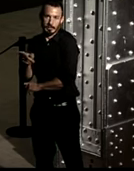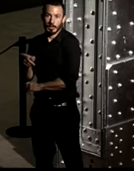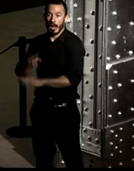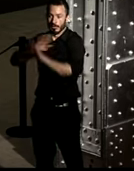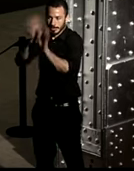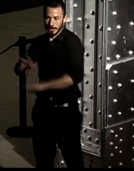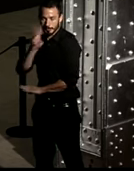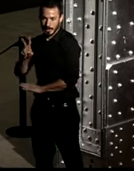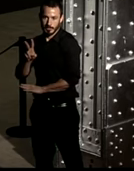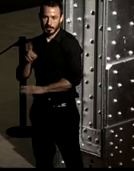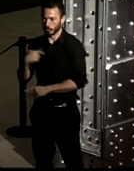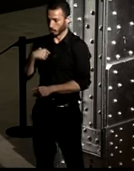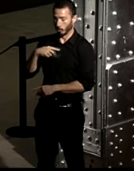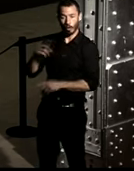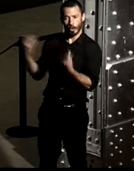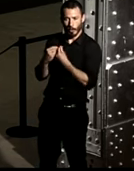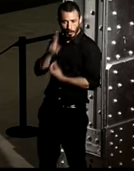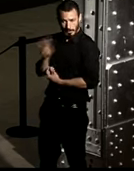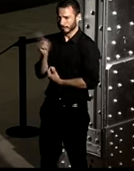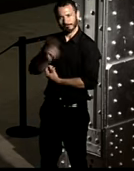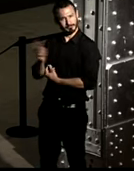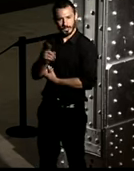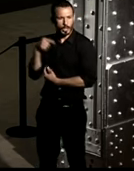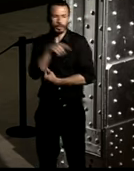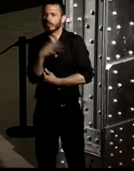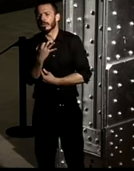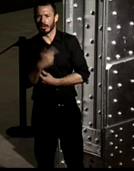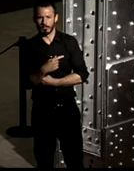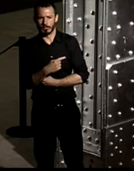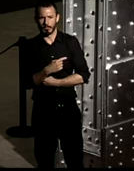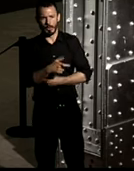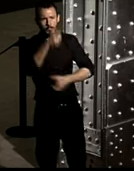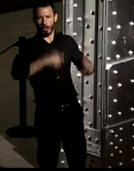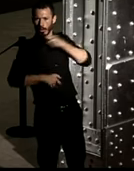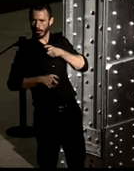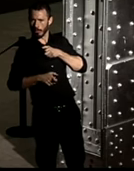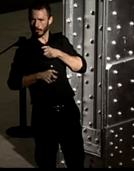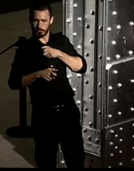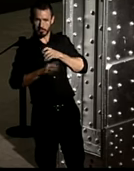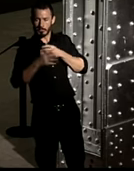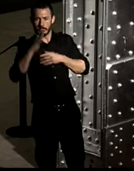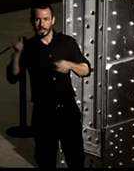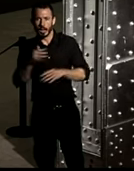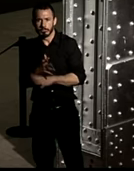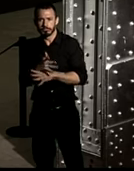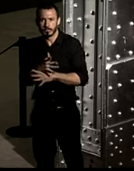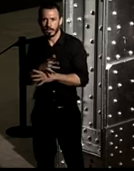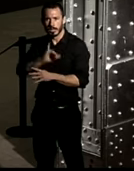siquiera me viste. ¿Y tú? Me llamó no sé cómo, en pleno polvo.